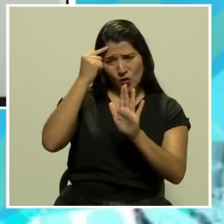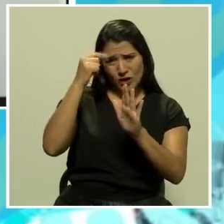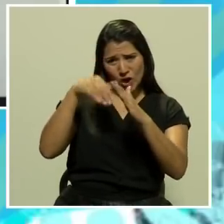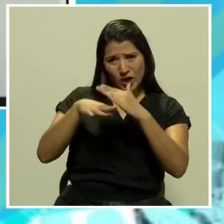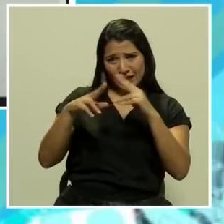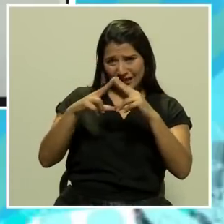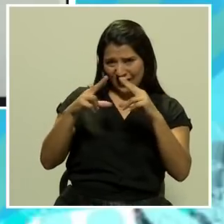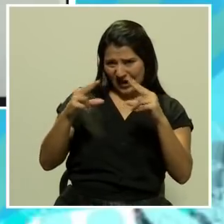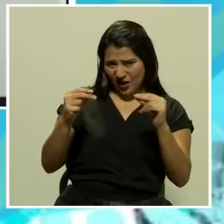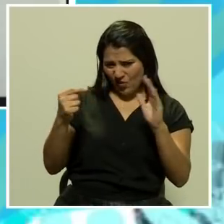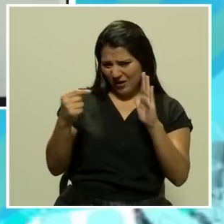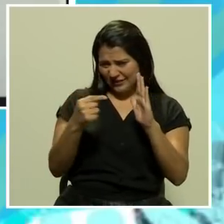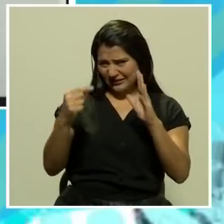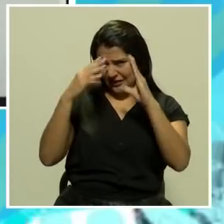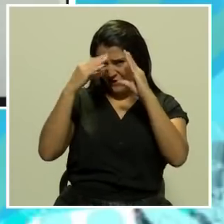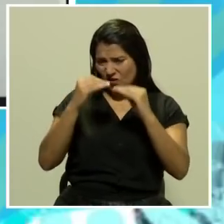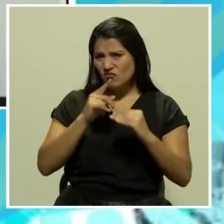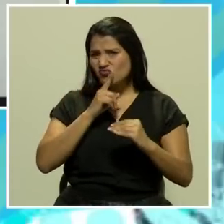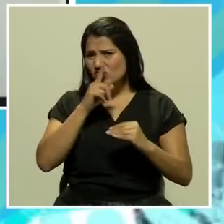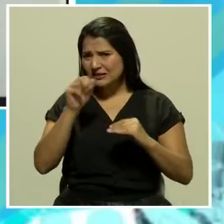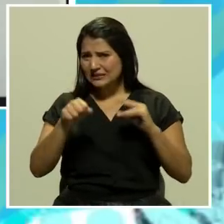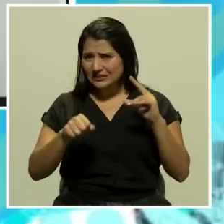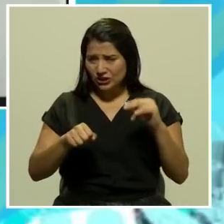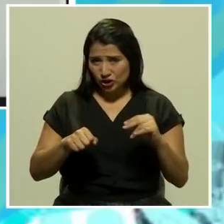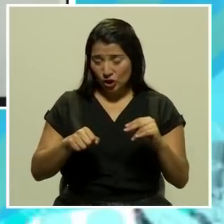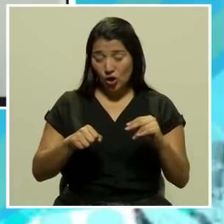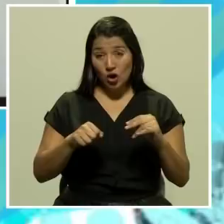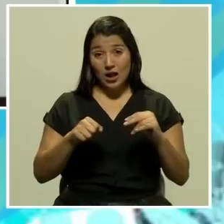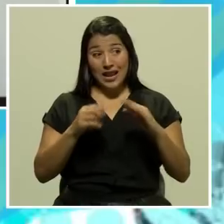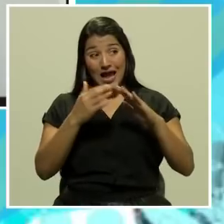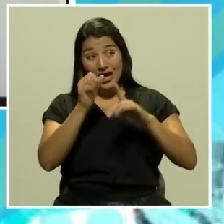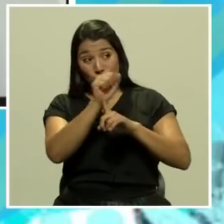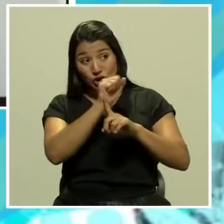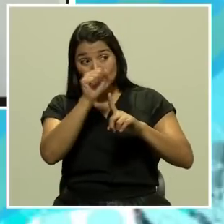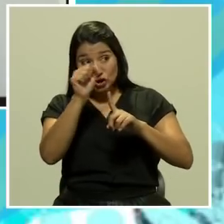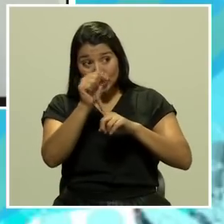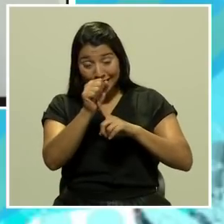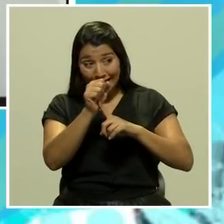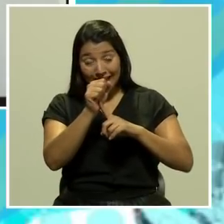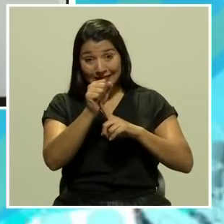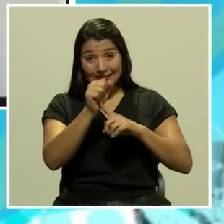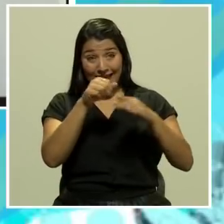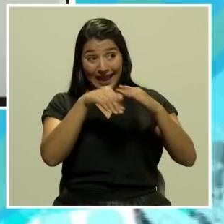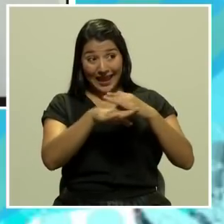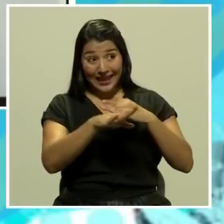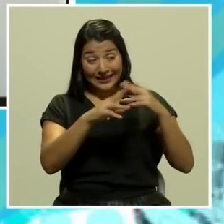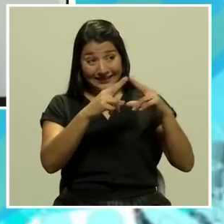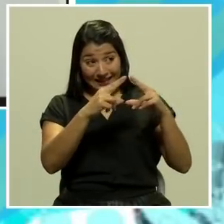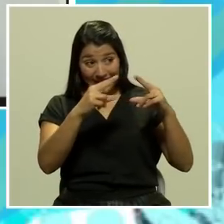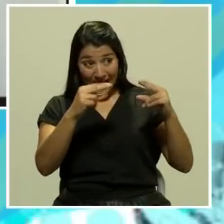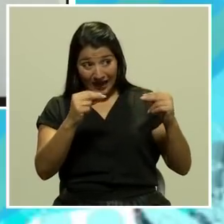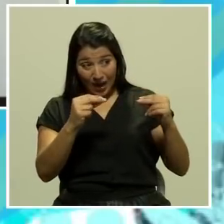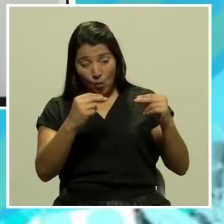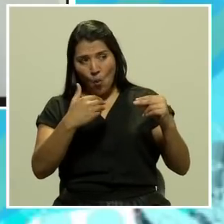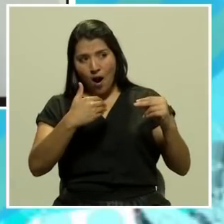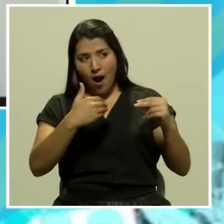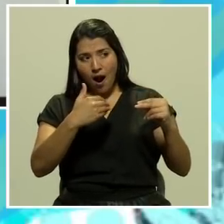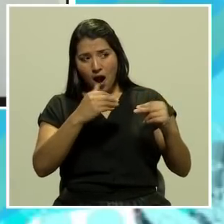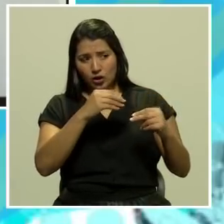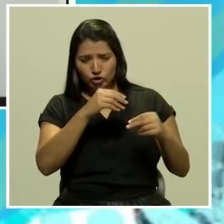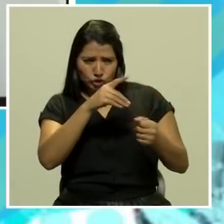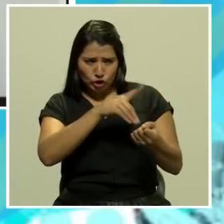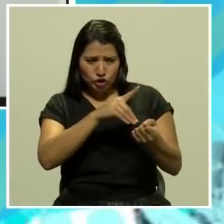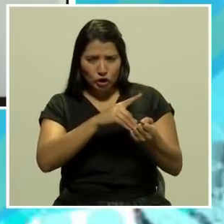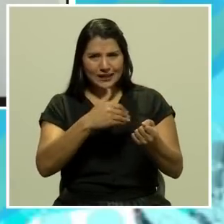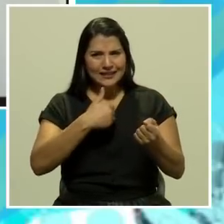Nicaragua. ¿Tiene la Sociedad Nicaragüense de Medicina información de cómo se genera esa información?